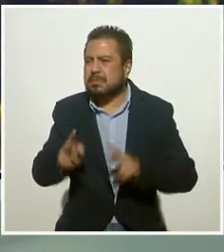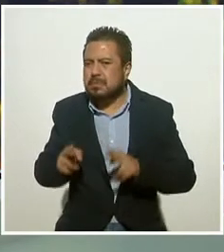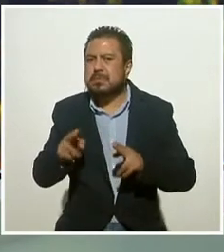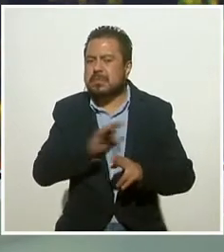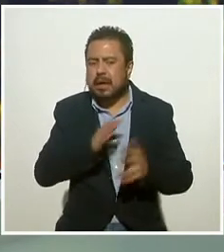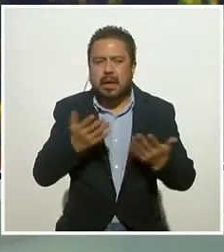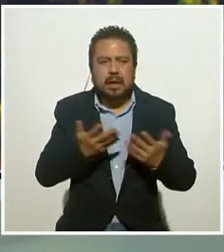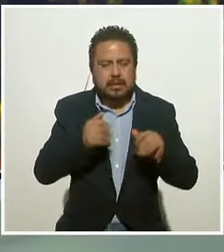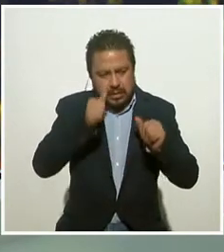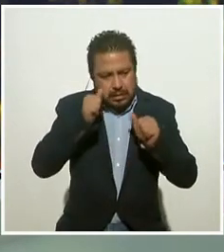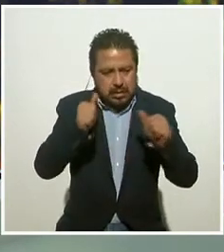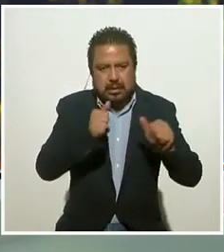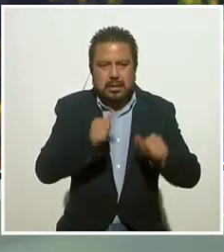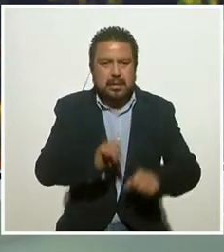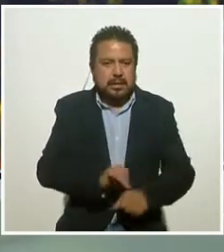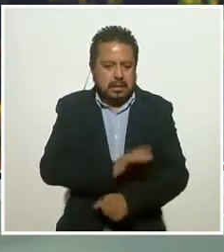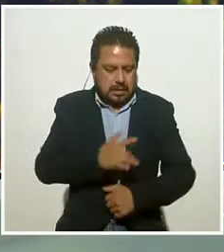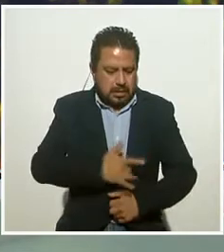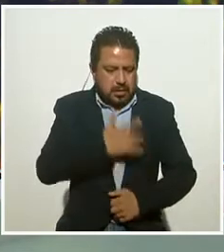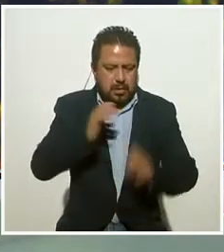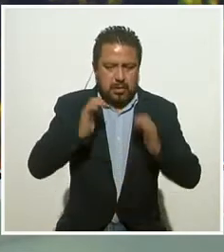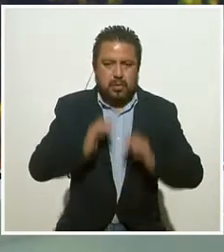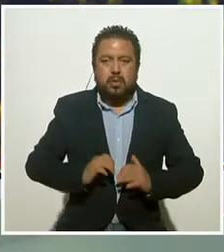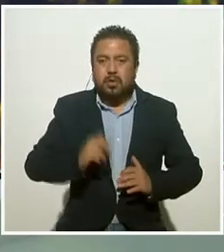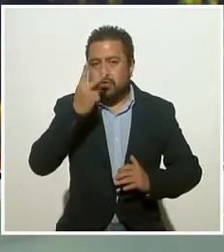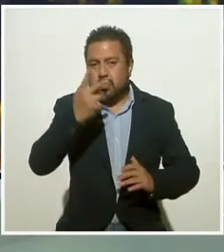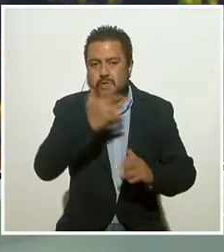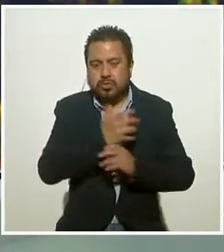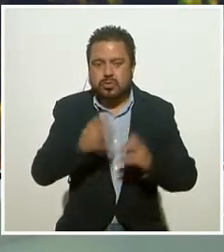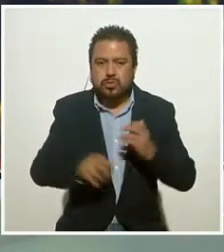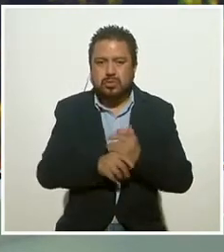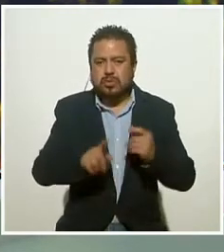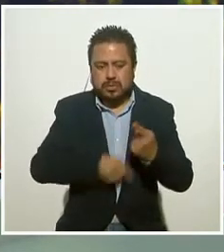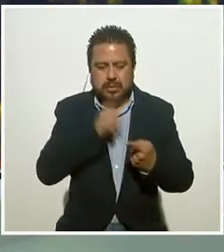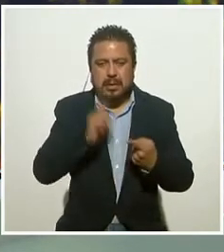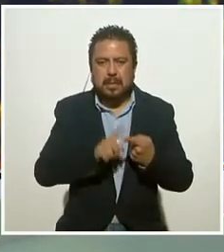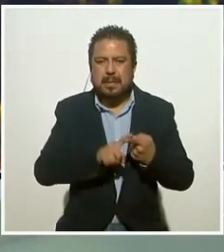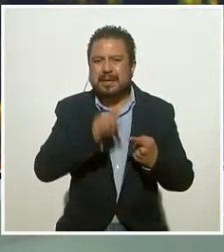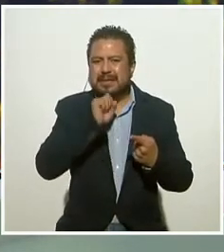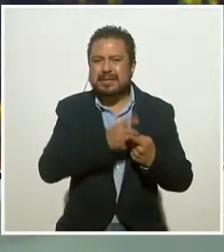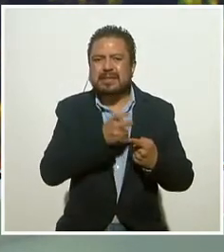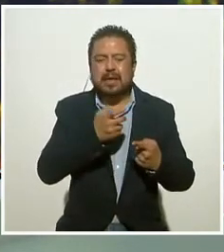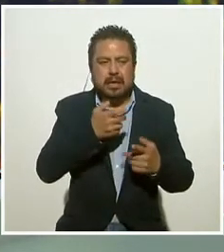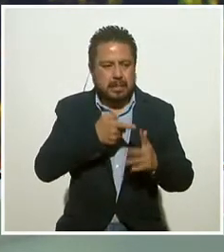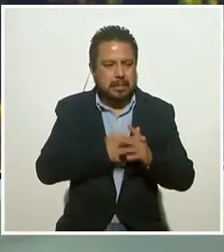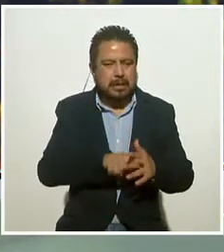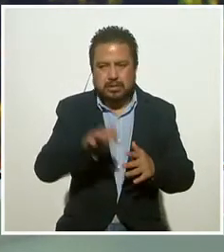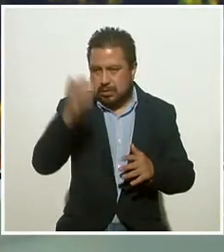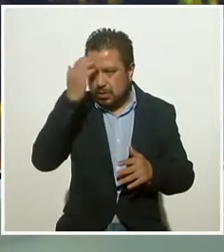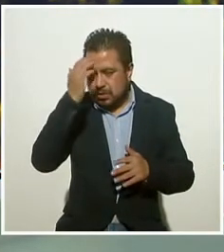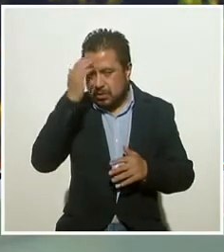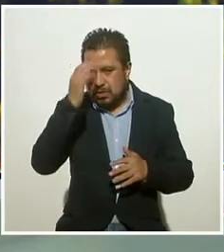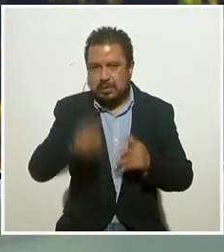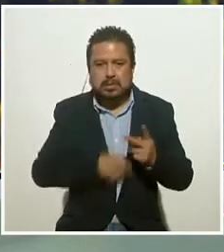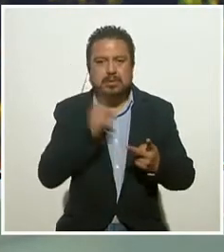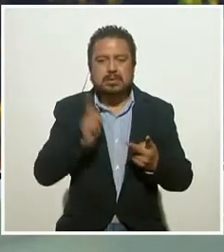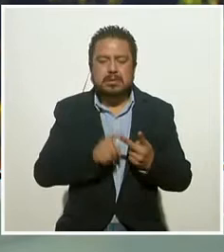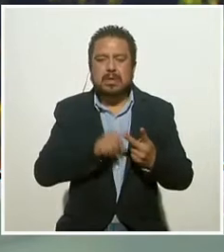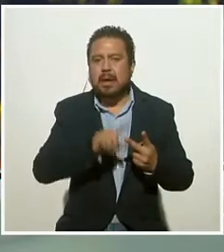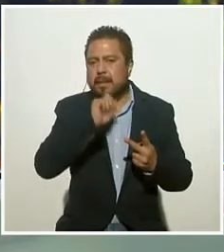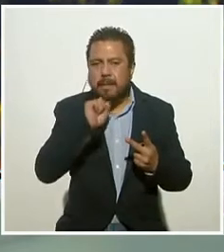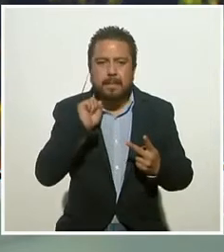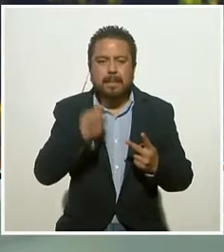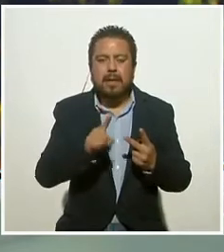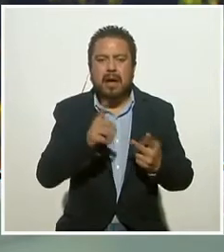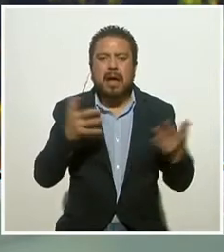la atención a las sensaciones del cuerpo tiene dos efectos. El primero, por supuesto, que me empiezo a conocer. Y el segundo también,